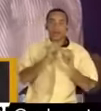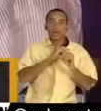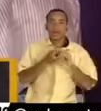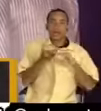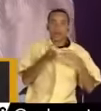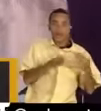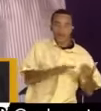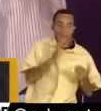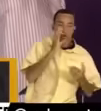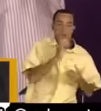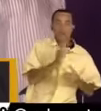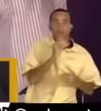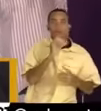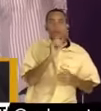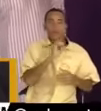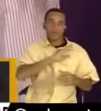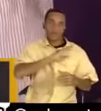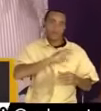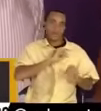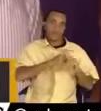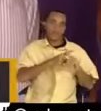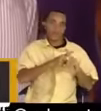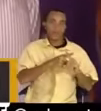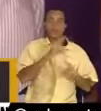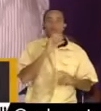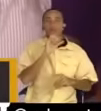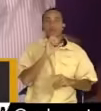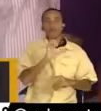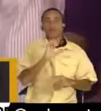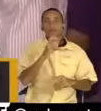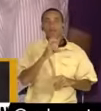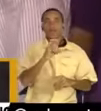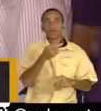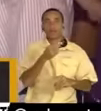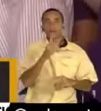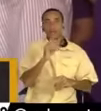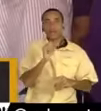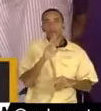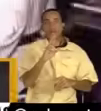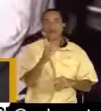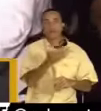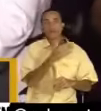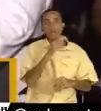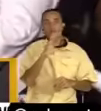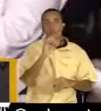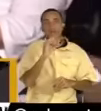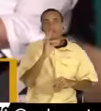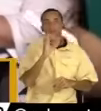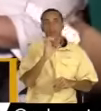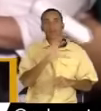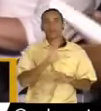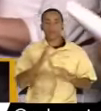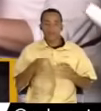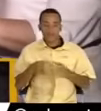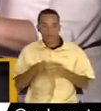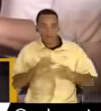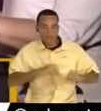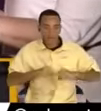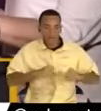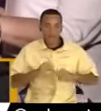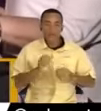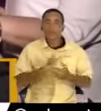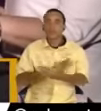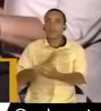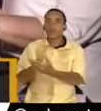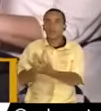Cote Gravino. Repetimos, esta es una información extraoficial y ya el propio Movimiento Ciudadano ha acudido ante la